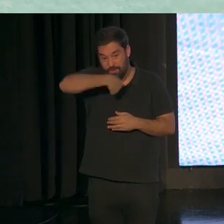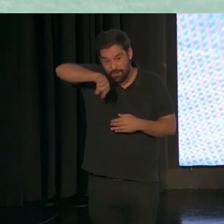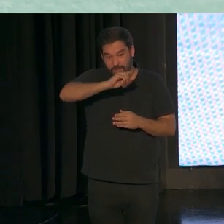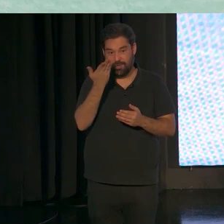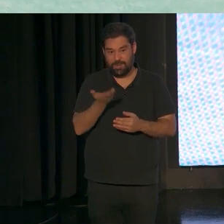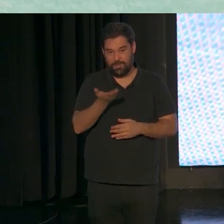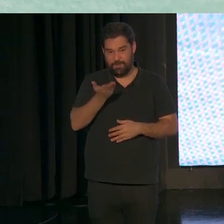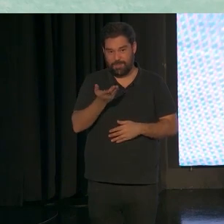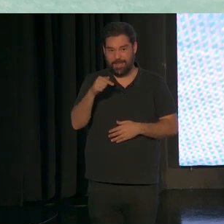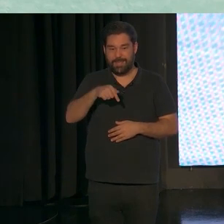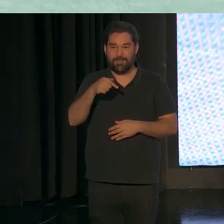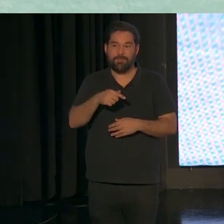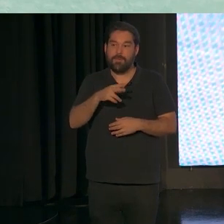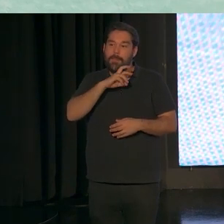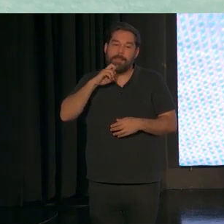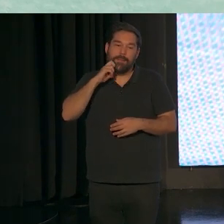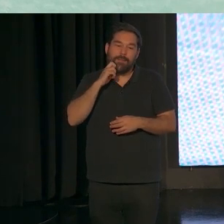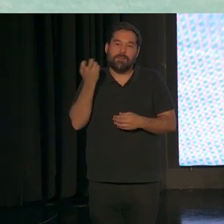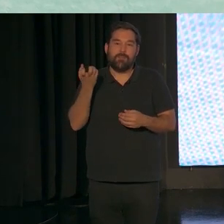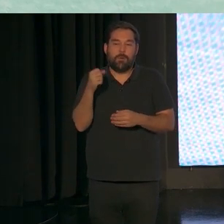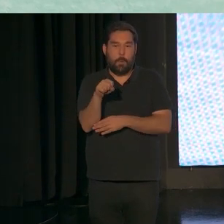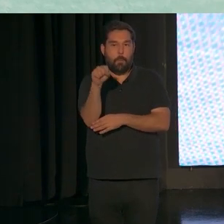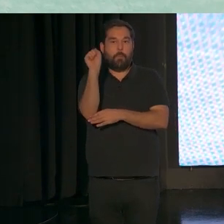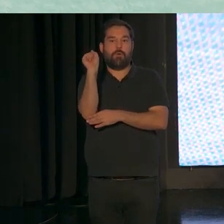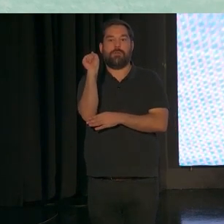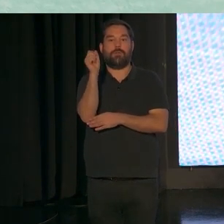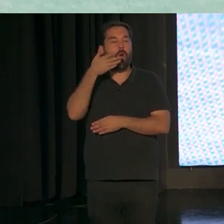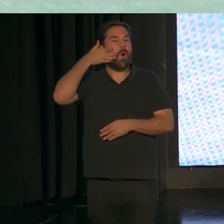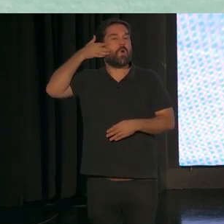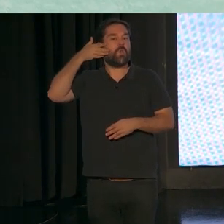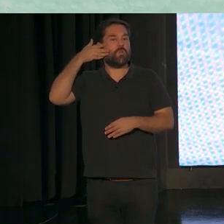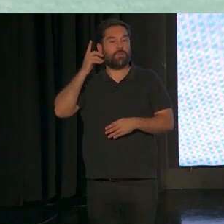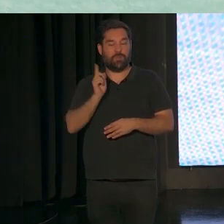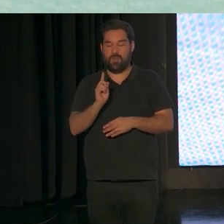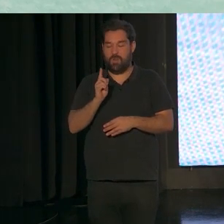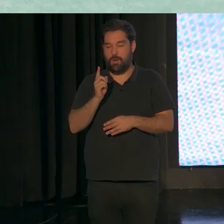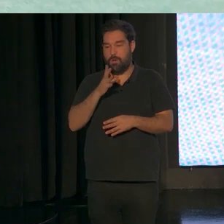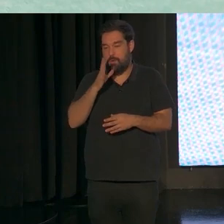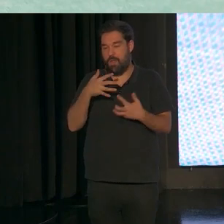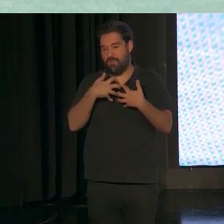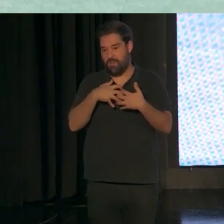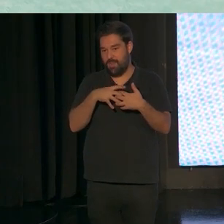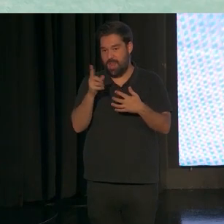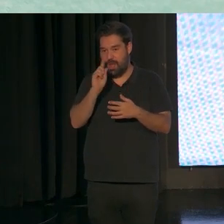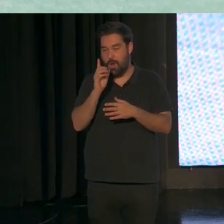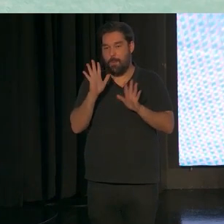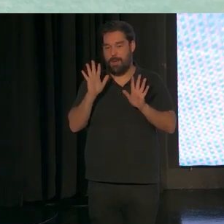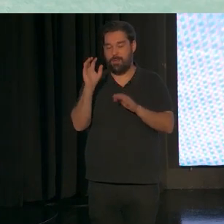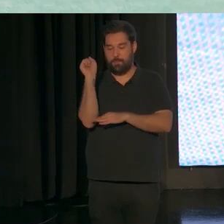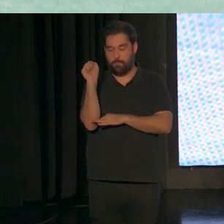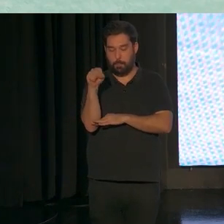se trata de ponerlo en valor yendo con la cabeza bien alta no porque Además eso no va a funcionar pero tampoco con la cabeza gacha tampoco